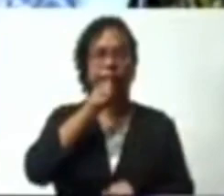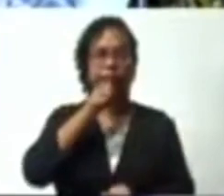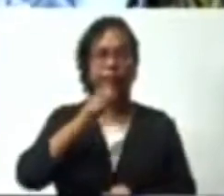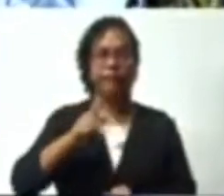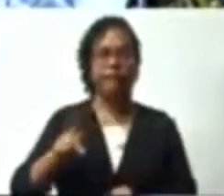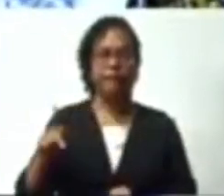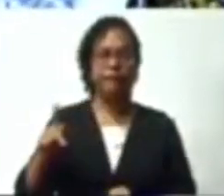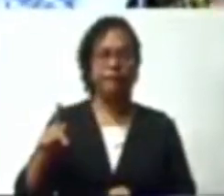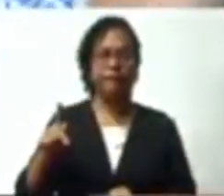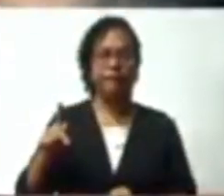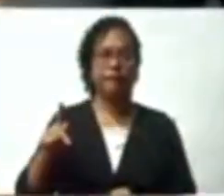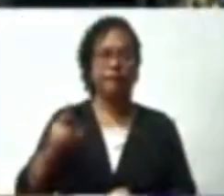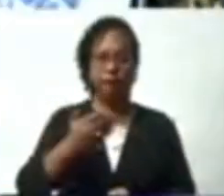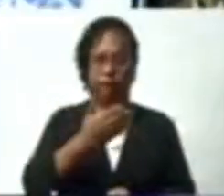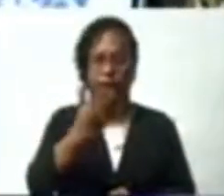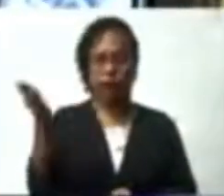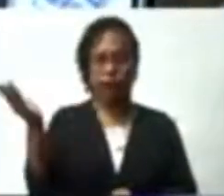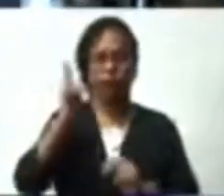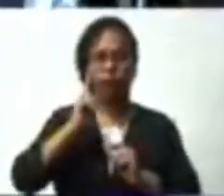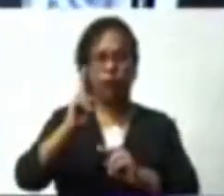y diputadas.